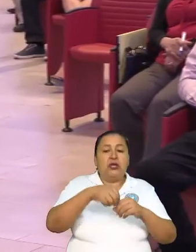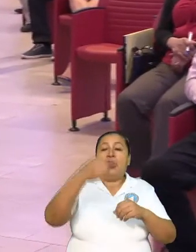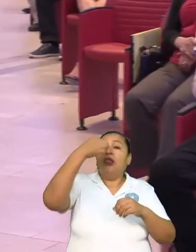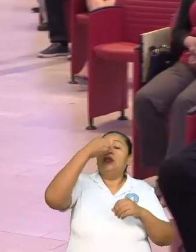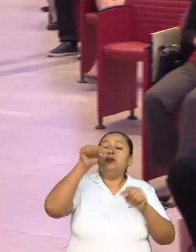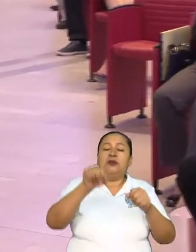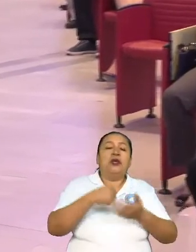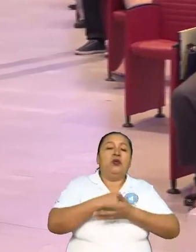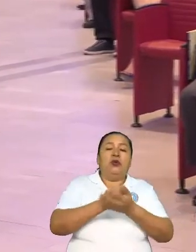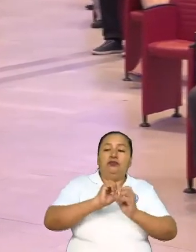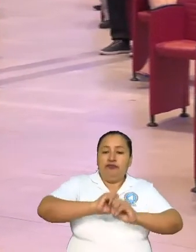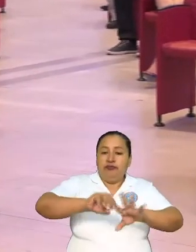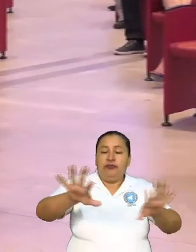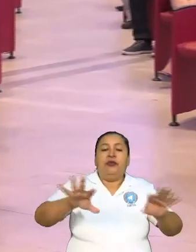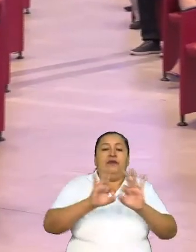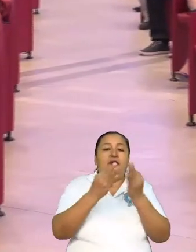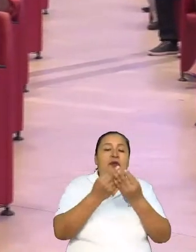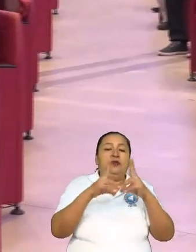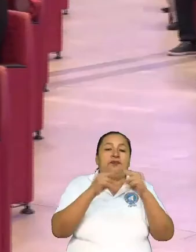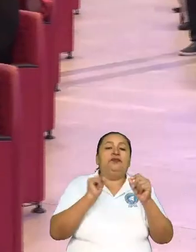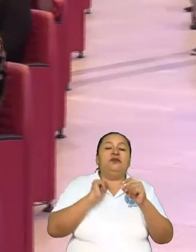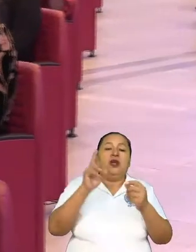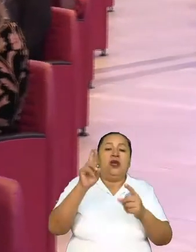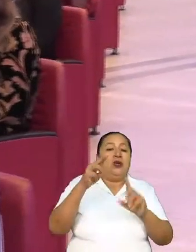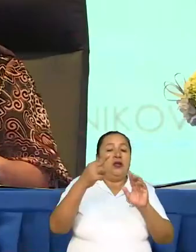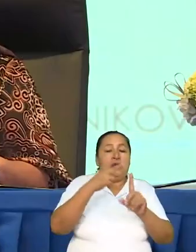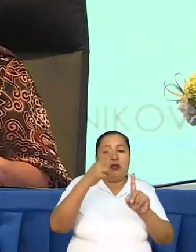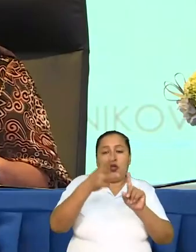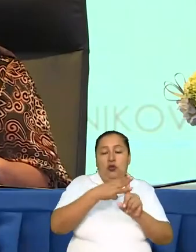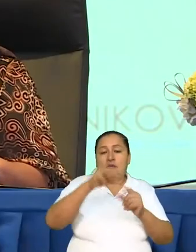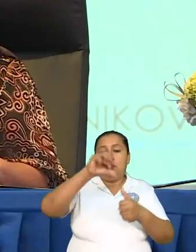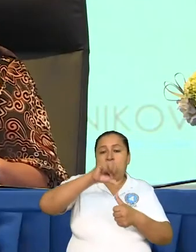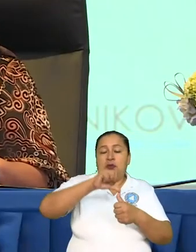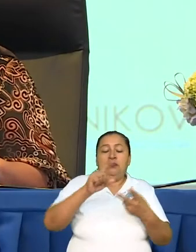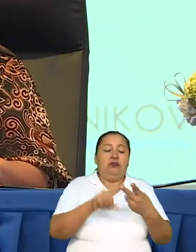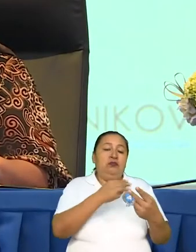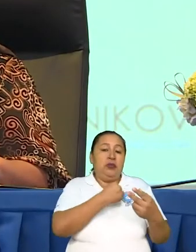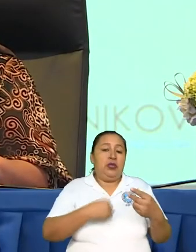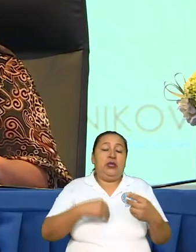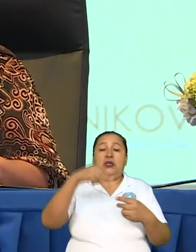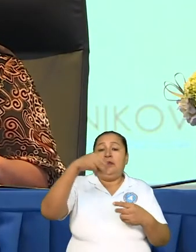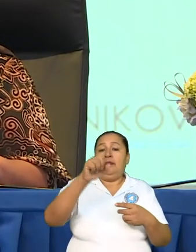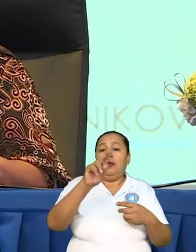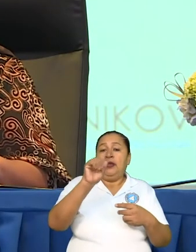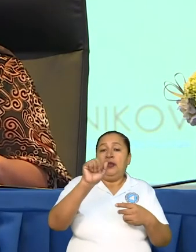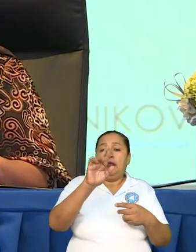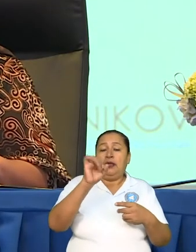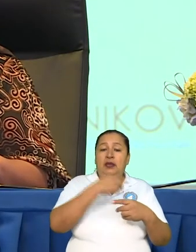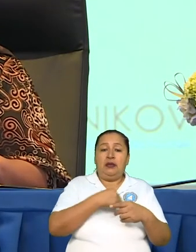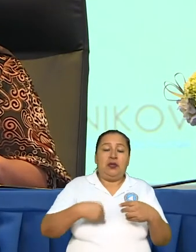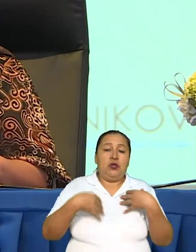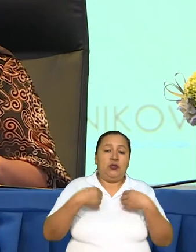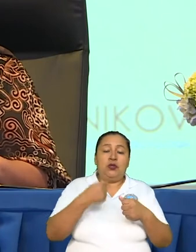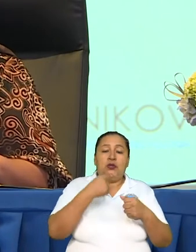permita la distribución a las familias nicaragüenses y la región centroamericana. La ministra de Salud, Marta Reyes, destacó el trabajo